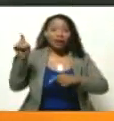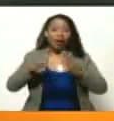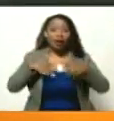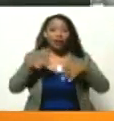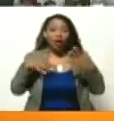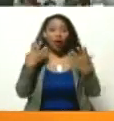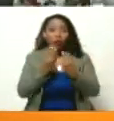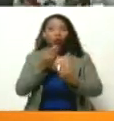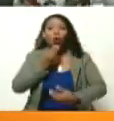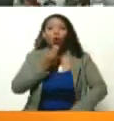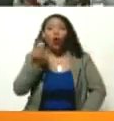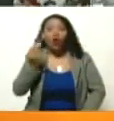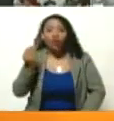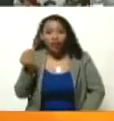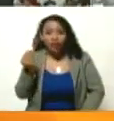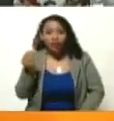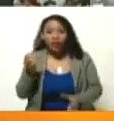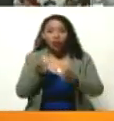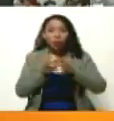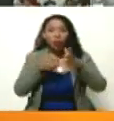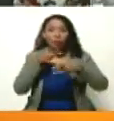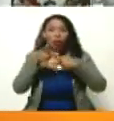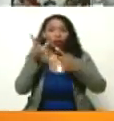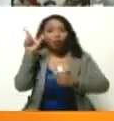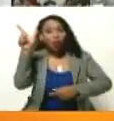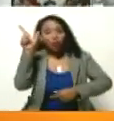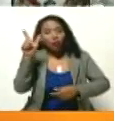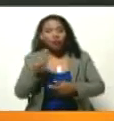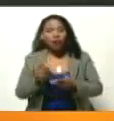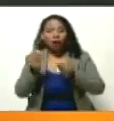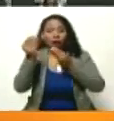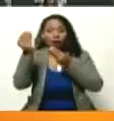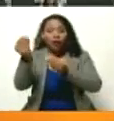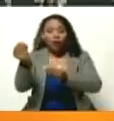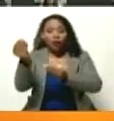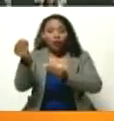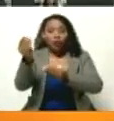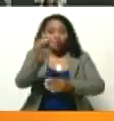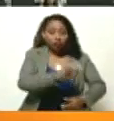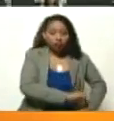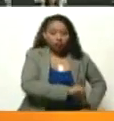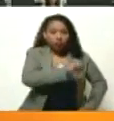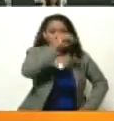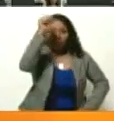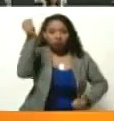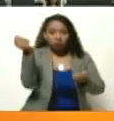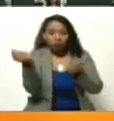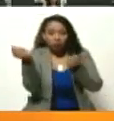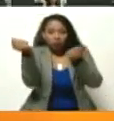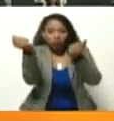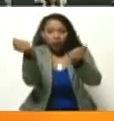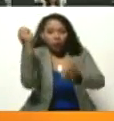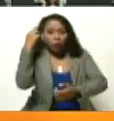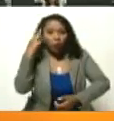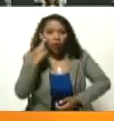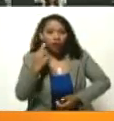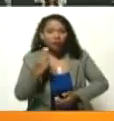la juventud de nuestro partido le entregó la espada de Bolívar,